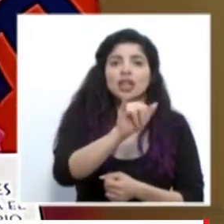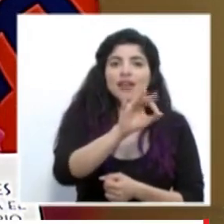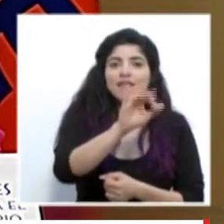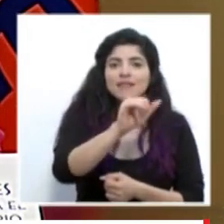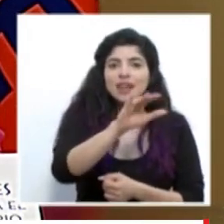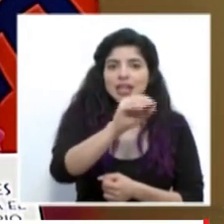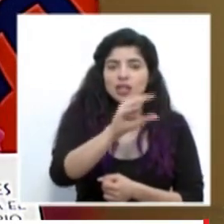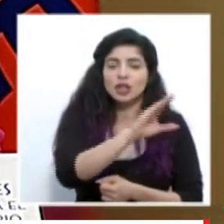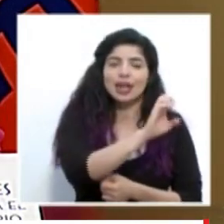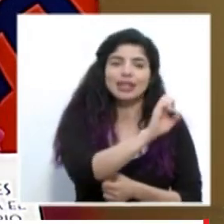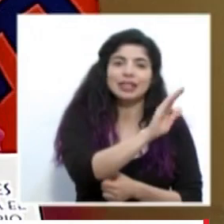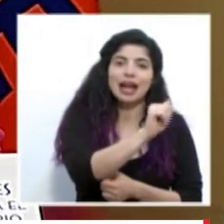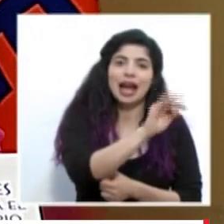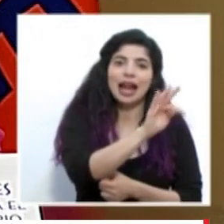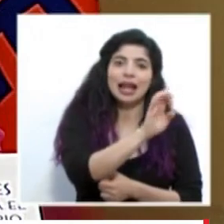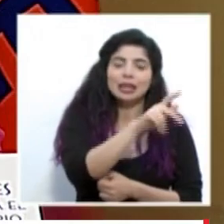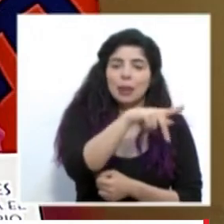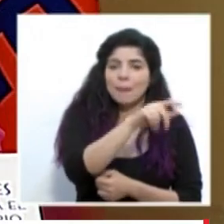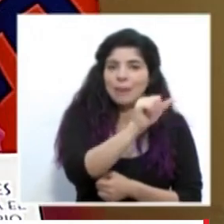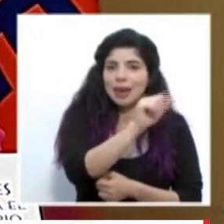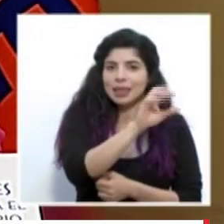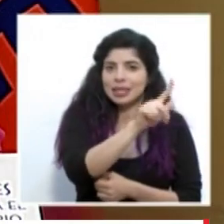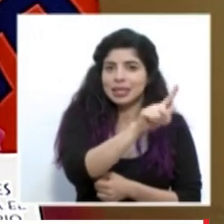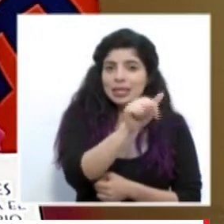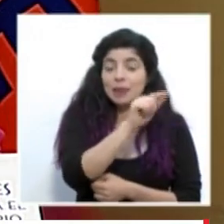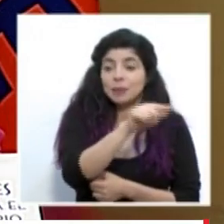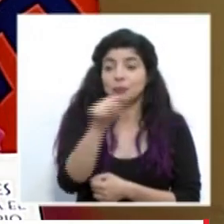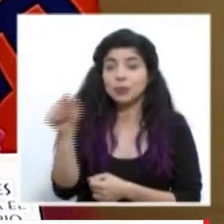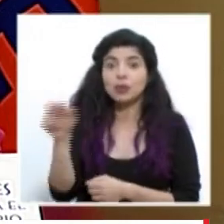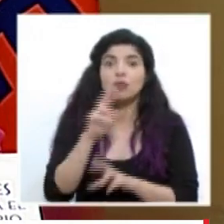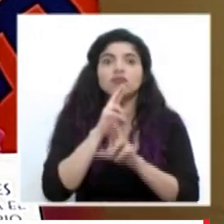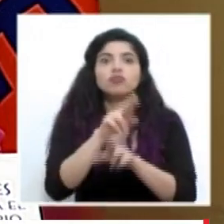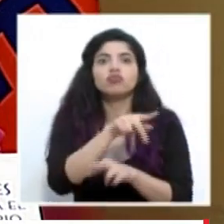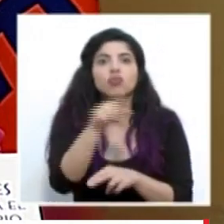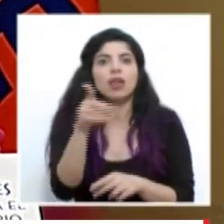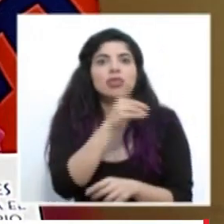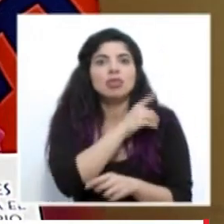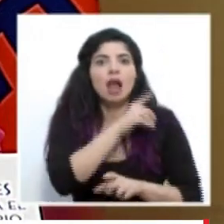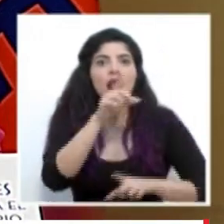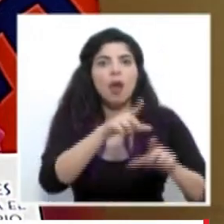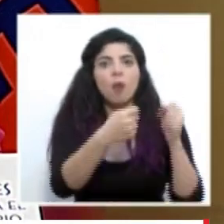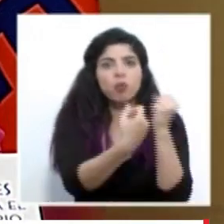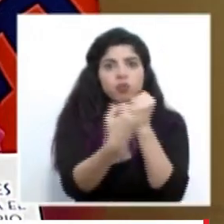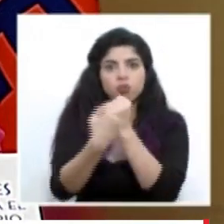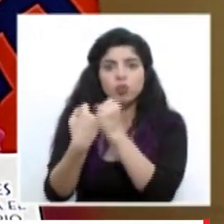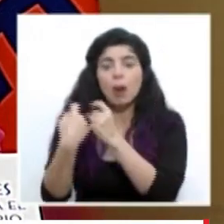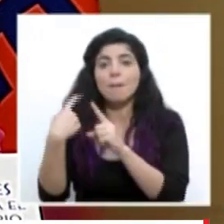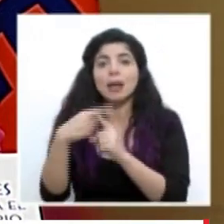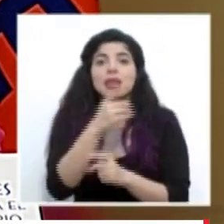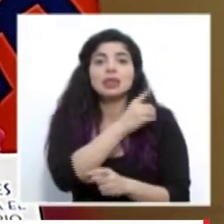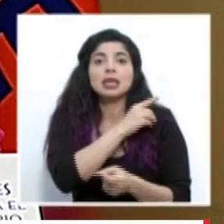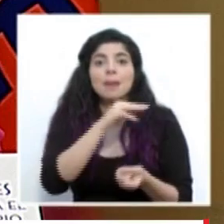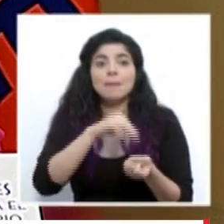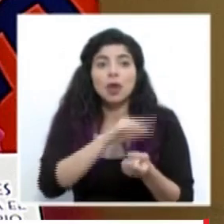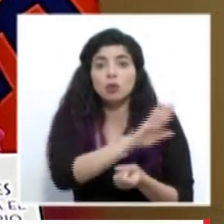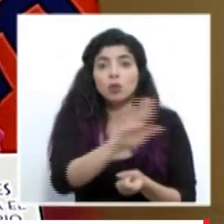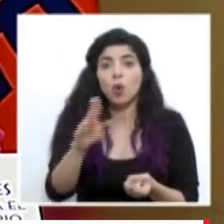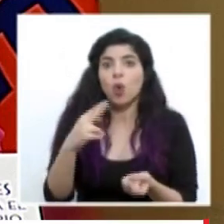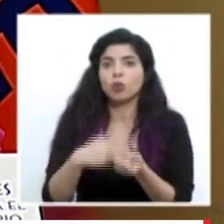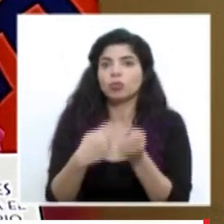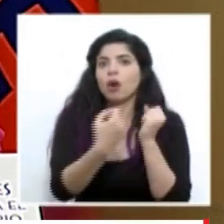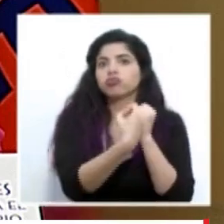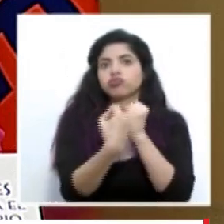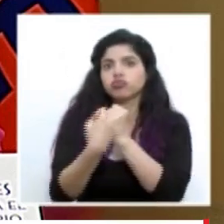muy comprometida de los directores de laboratorio de estos hospitales regionales y de la dirección médica de estos hospitales. Ellos se